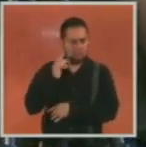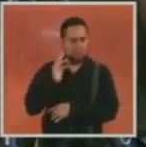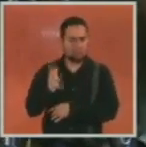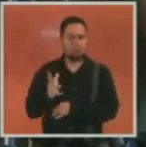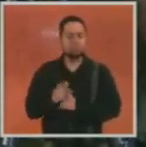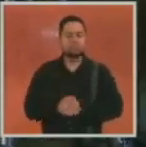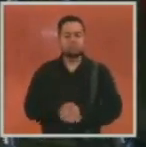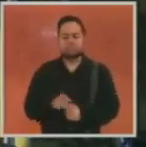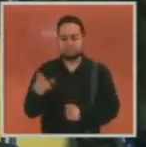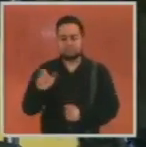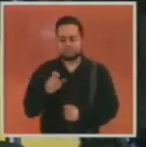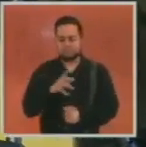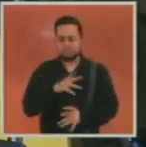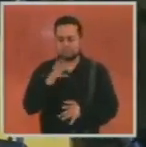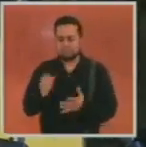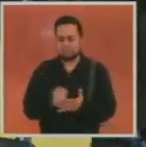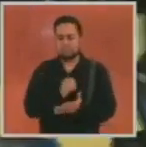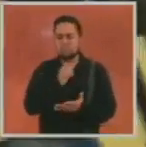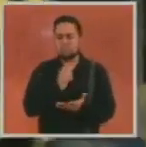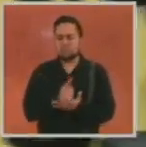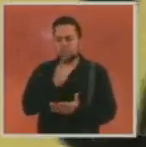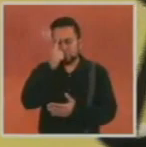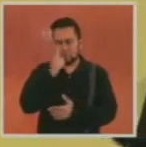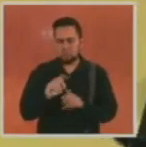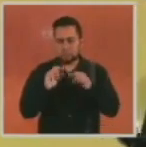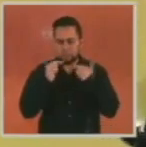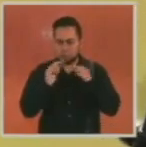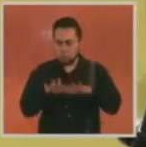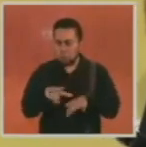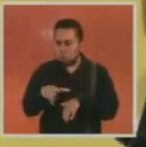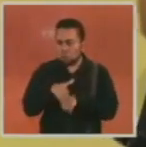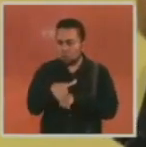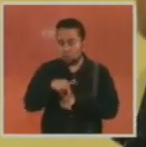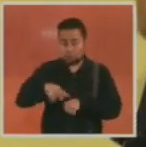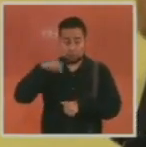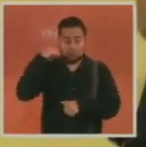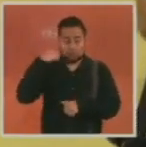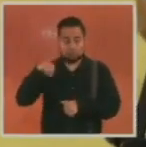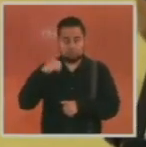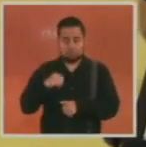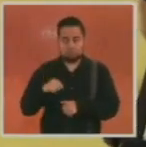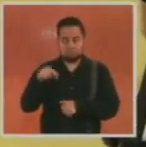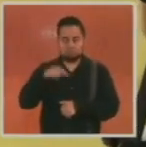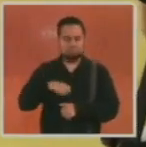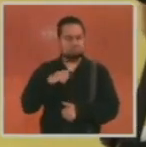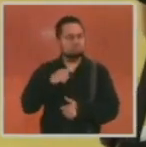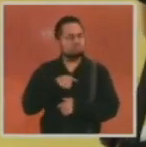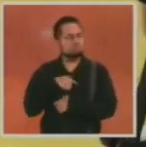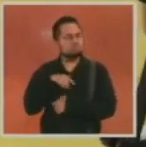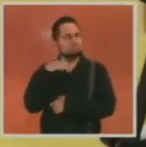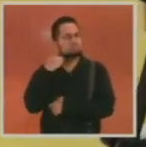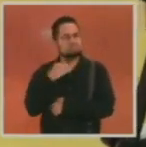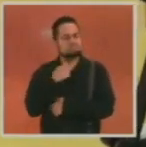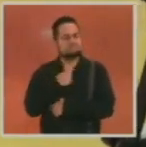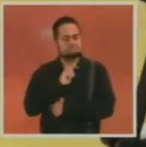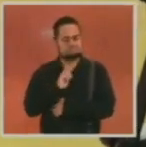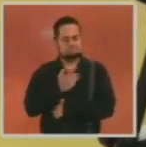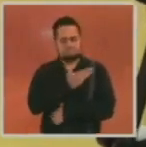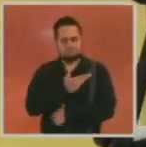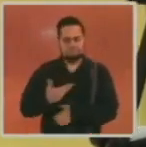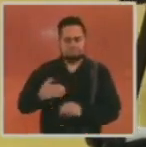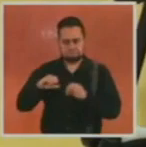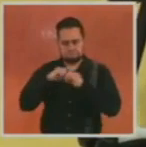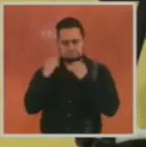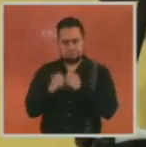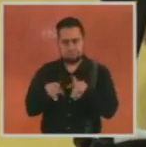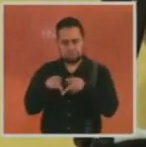cuando habría la oportunidad de tener una reunión en Oaxaca hasta el momento que tengo conocimiento yo soy presidente de una